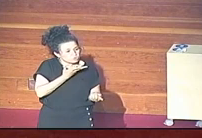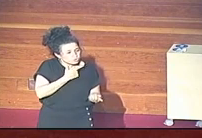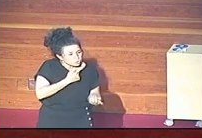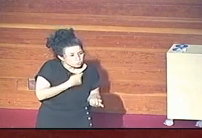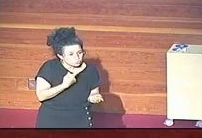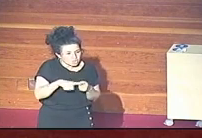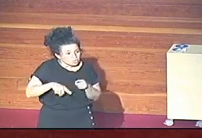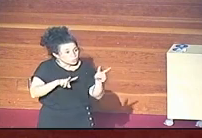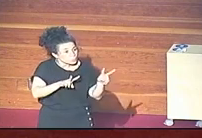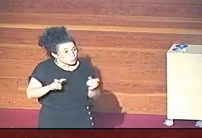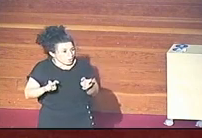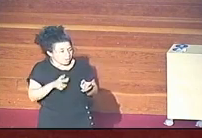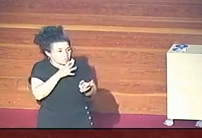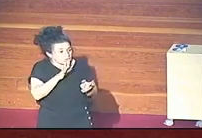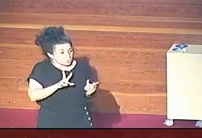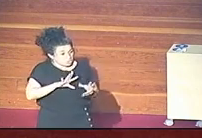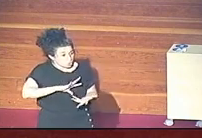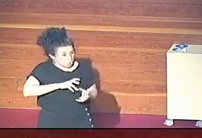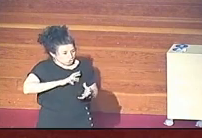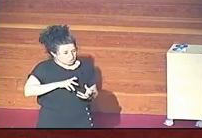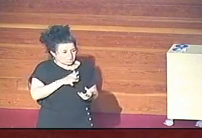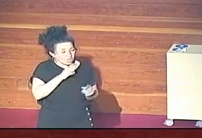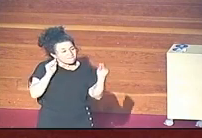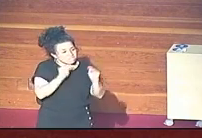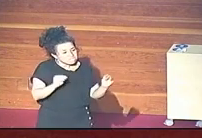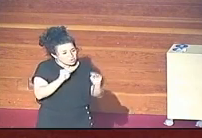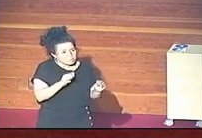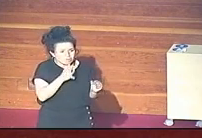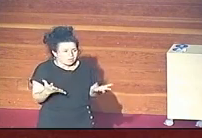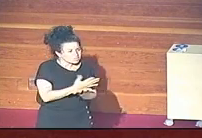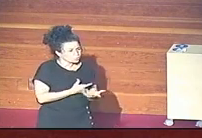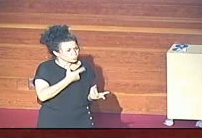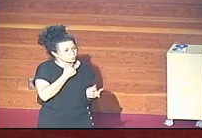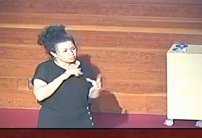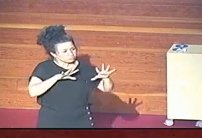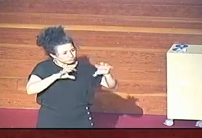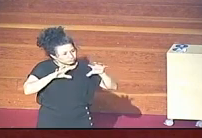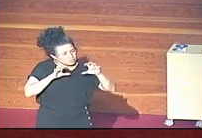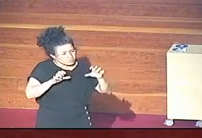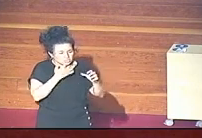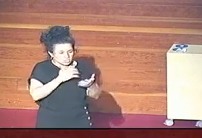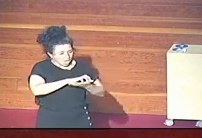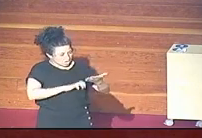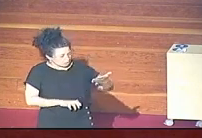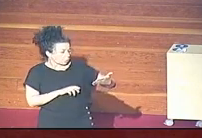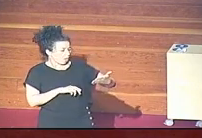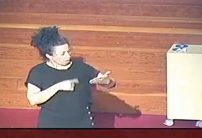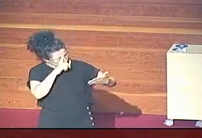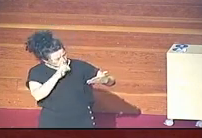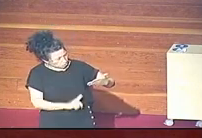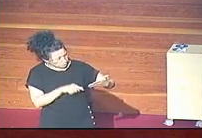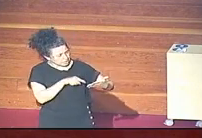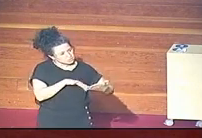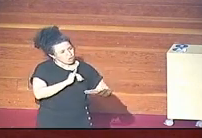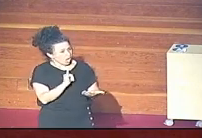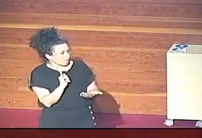nuevo por eso es noticia formar porque a todos nos gusta aprender cuando leemos un artículo pues mira no sabía que existía